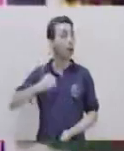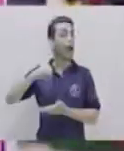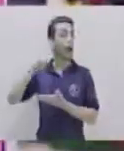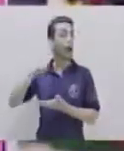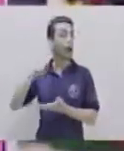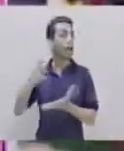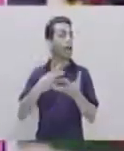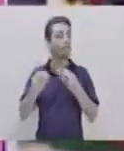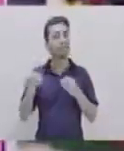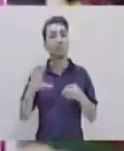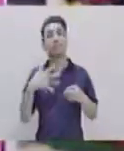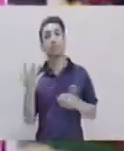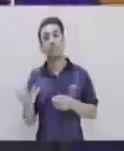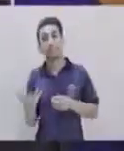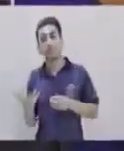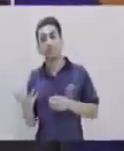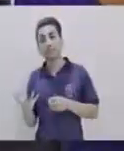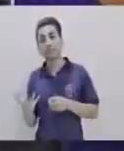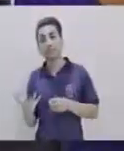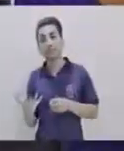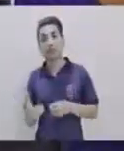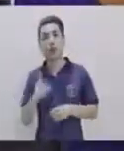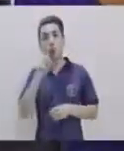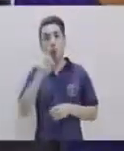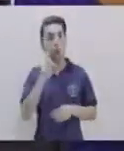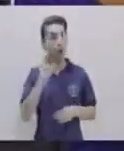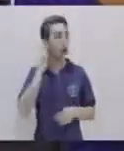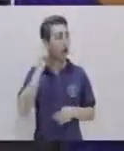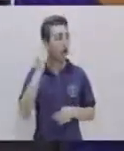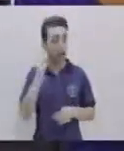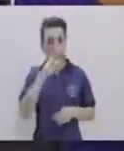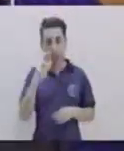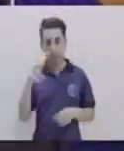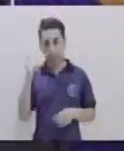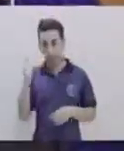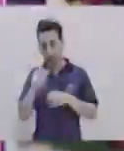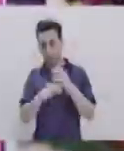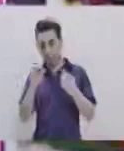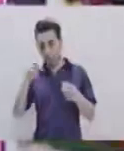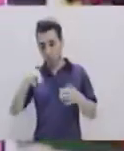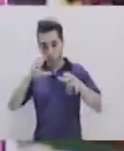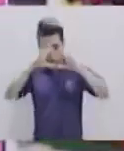5 galones equivalen a un garrafón. Muy bien.